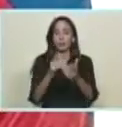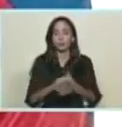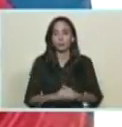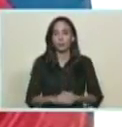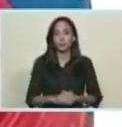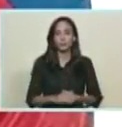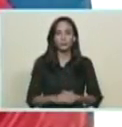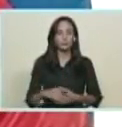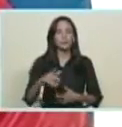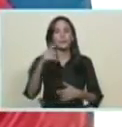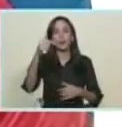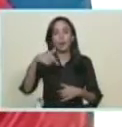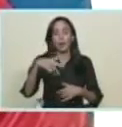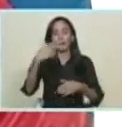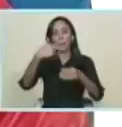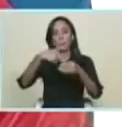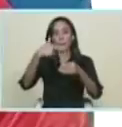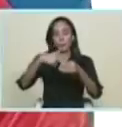Y aquí en PDVSA,